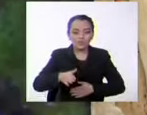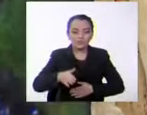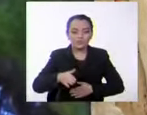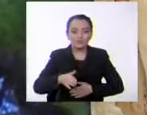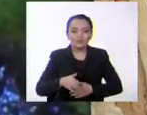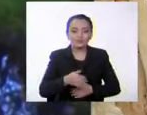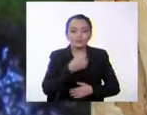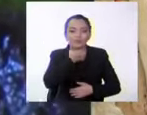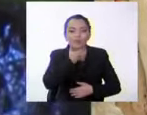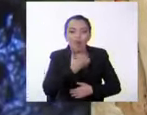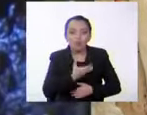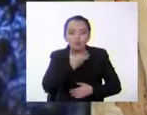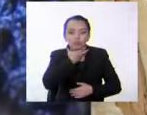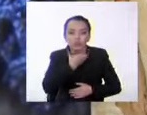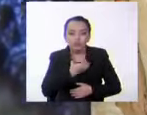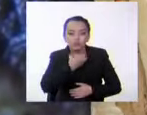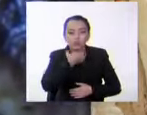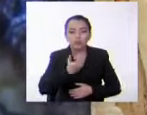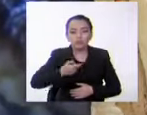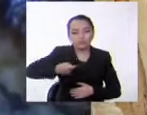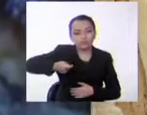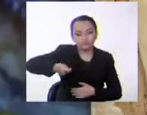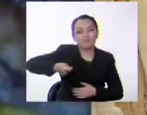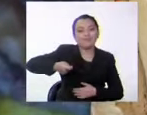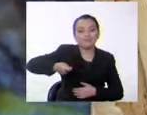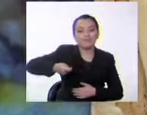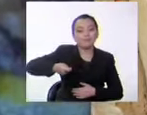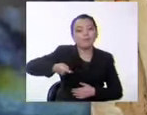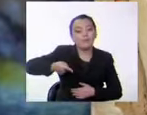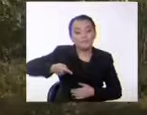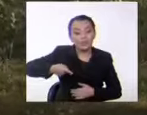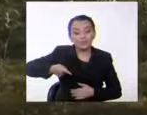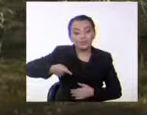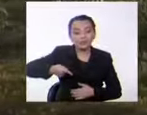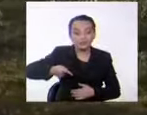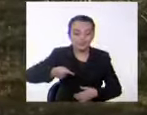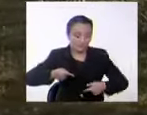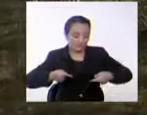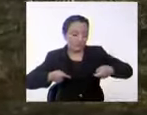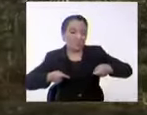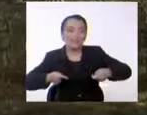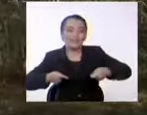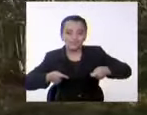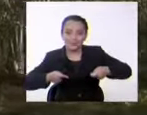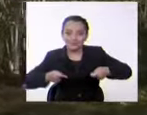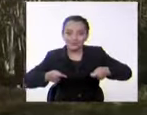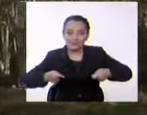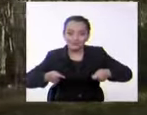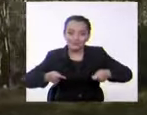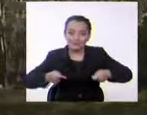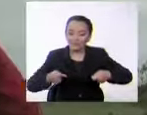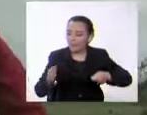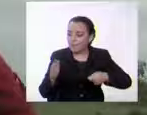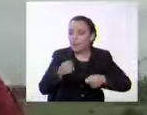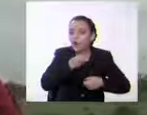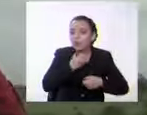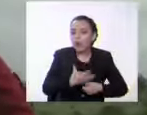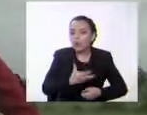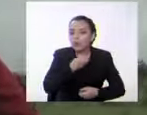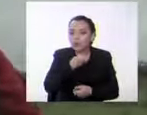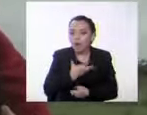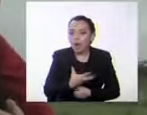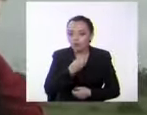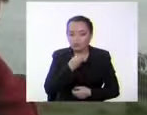canto parecido al de las armónicas, que atrae a las hembras. ¡Ay, qué galán! Sí. Y